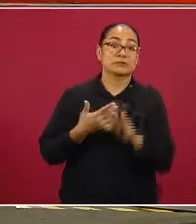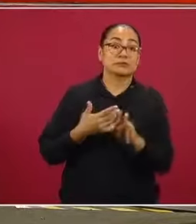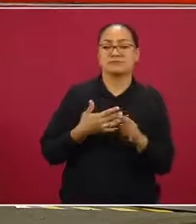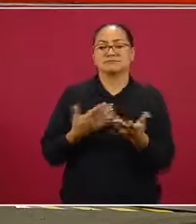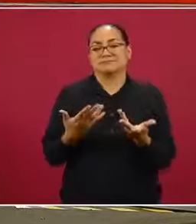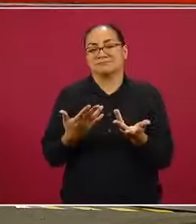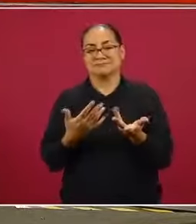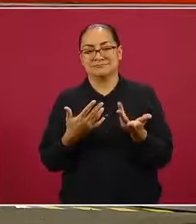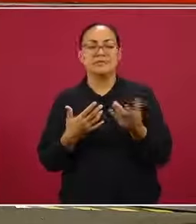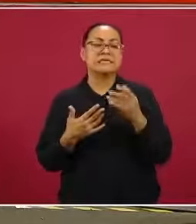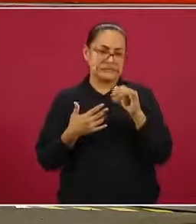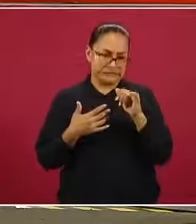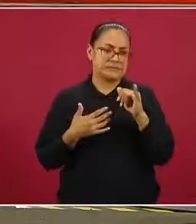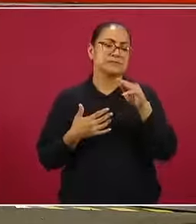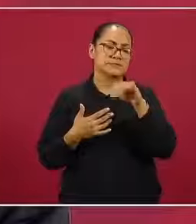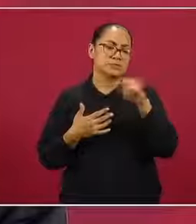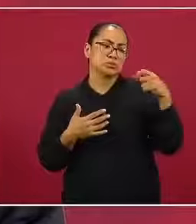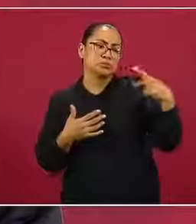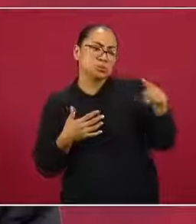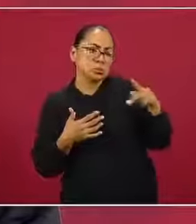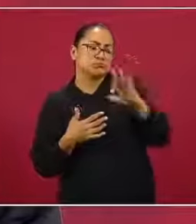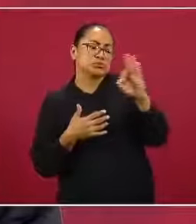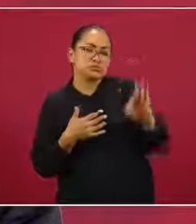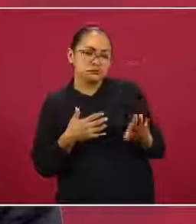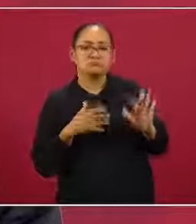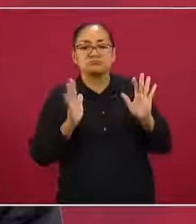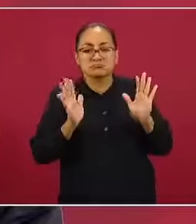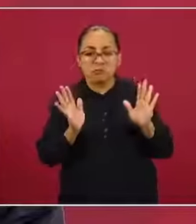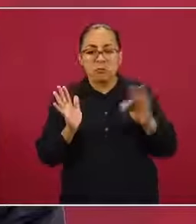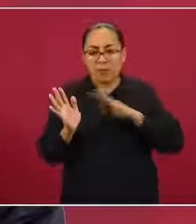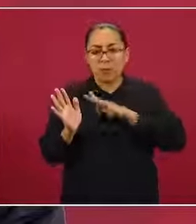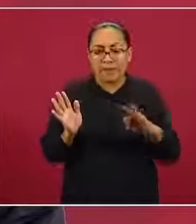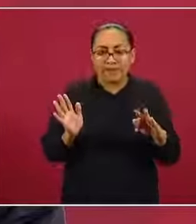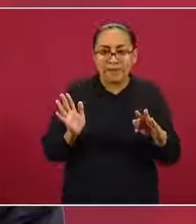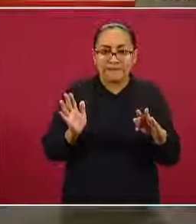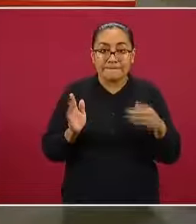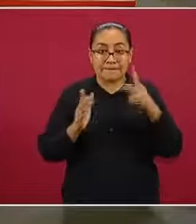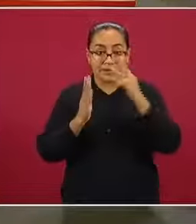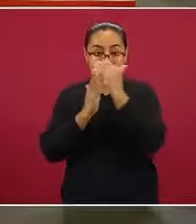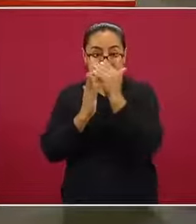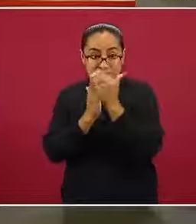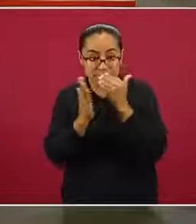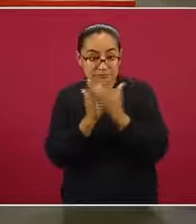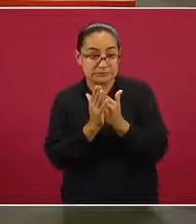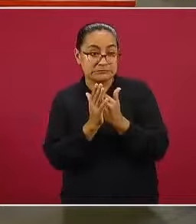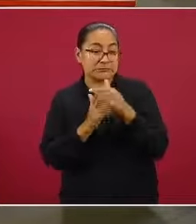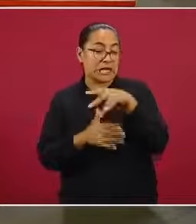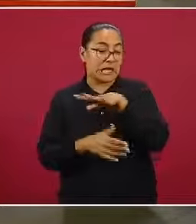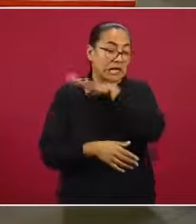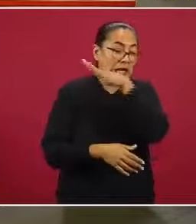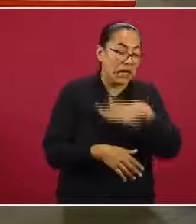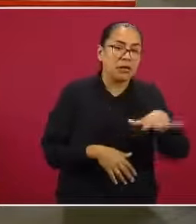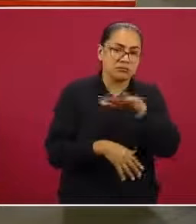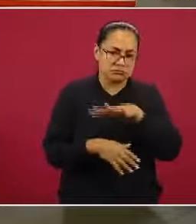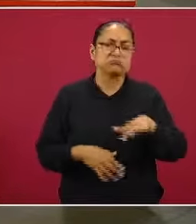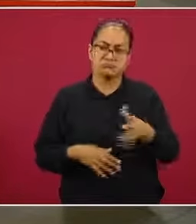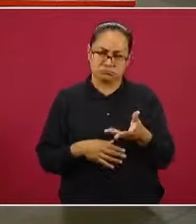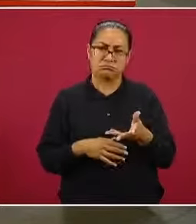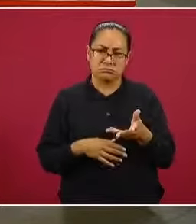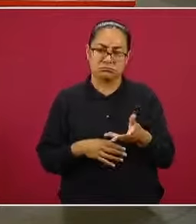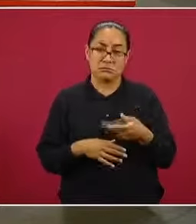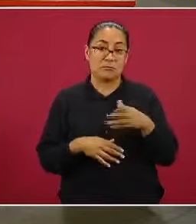nacional, puede tener una cifra promedio. ¿Es una guía general? Sí, definitivamente lo es, porque hay diversidad de instalaciones y